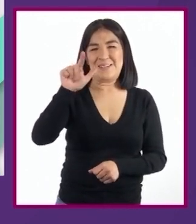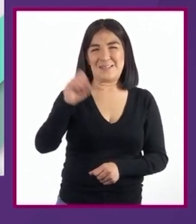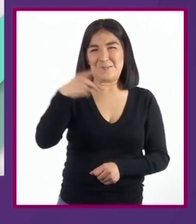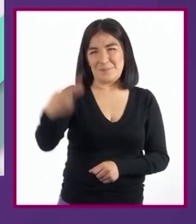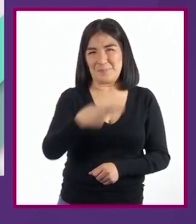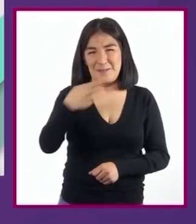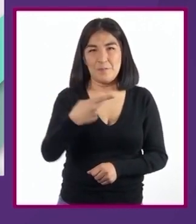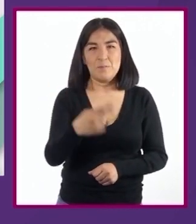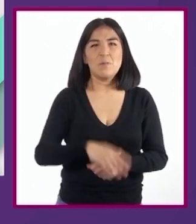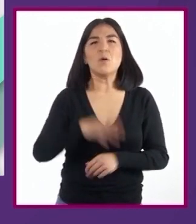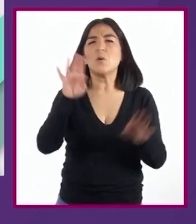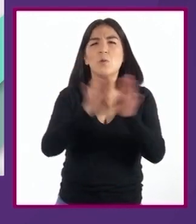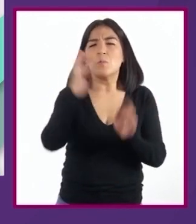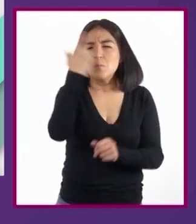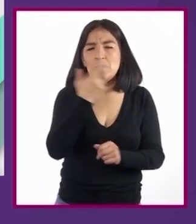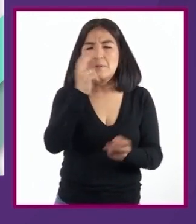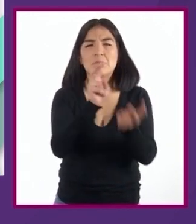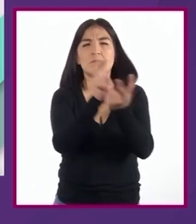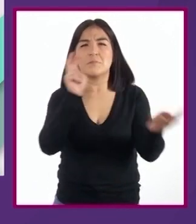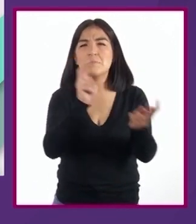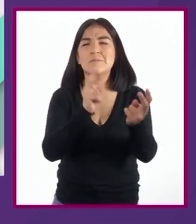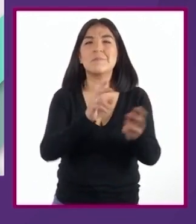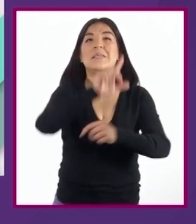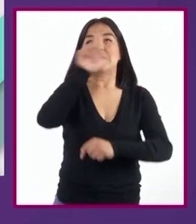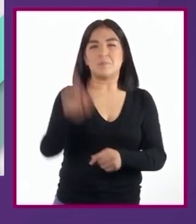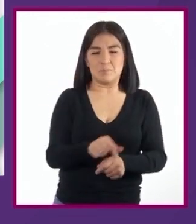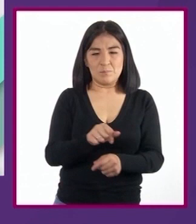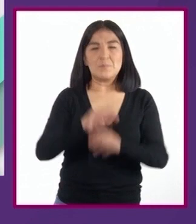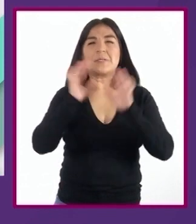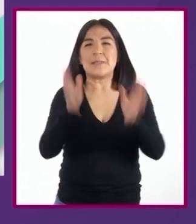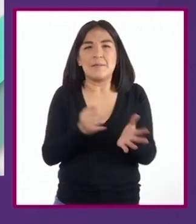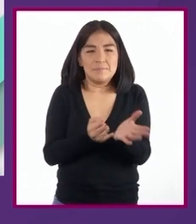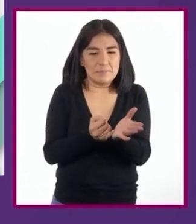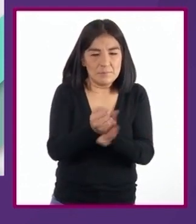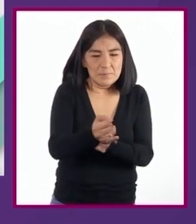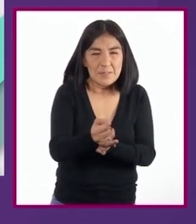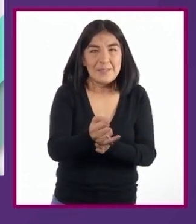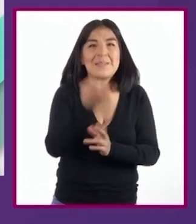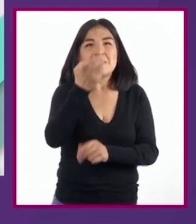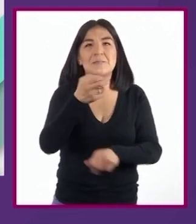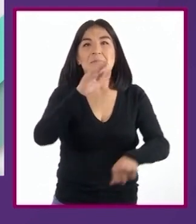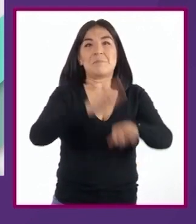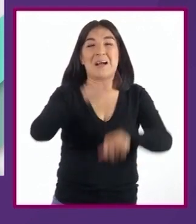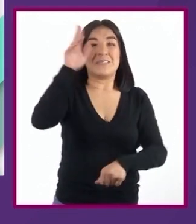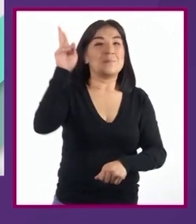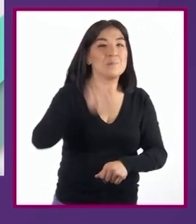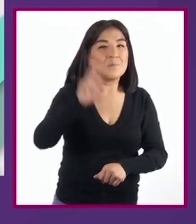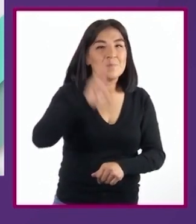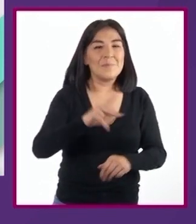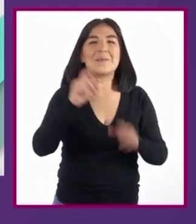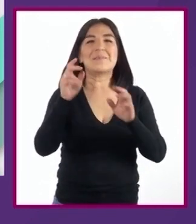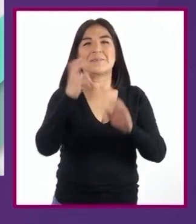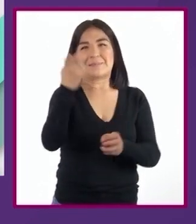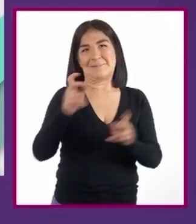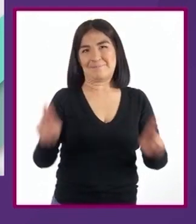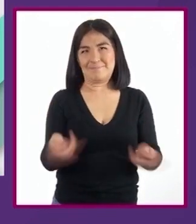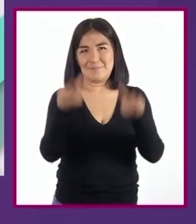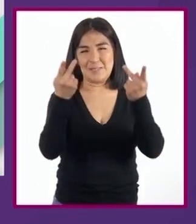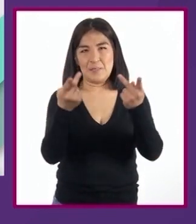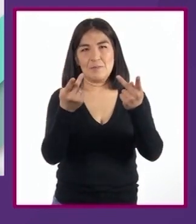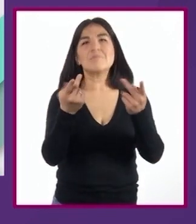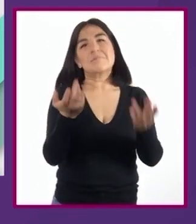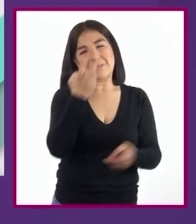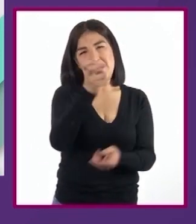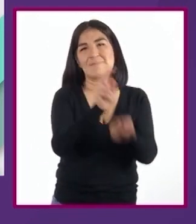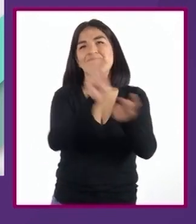las camionetas y tomando la decisión de acuerdo con la que tiene mayor probabilidad de venta, sería la